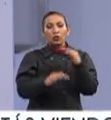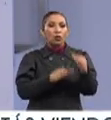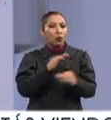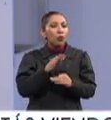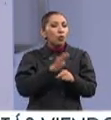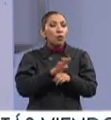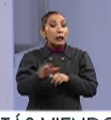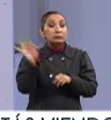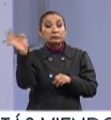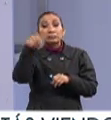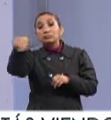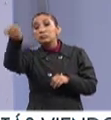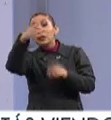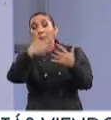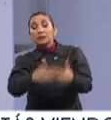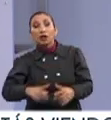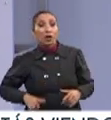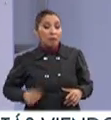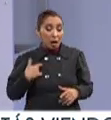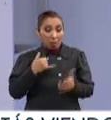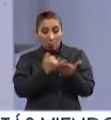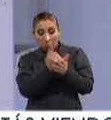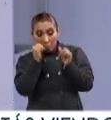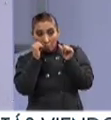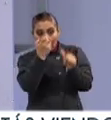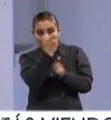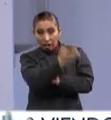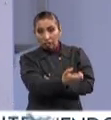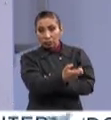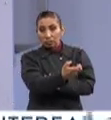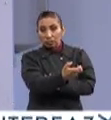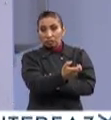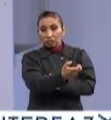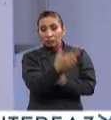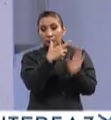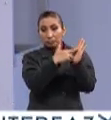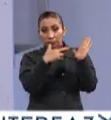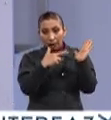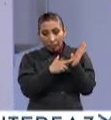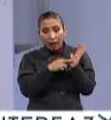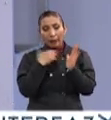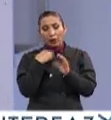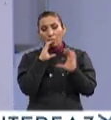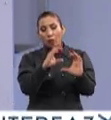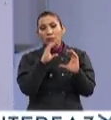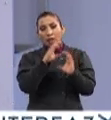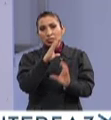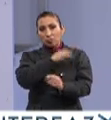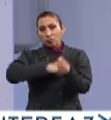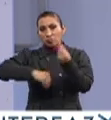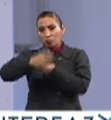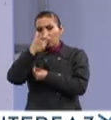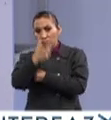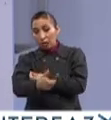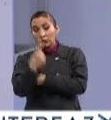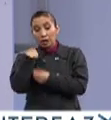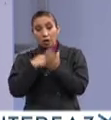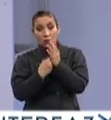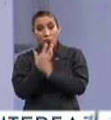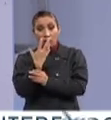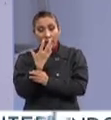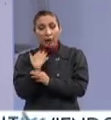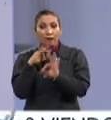sería que si alguna empresa, el gobierno, se dedicara a hacer esto bajo el principio de la economía circular, hoy es una